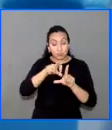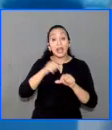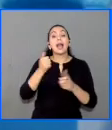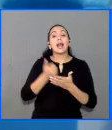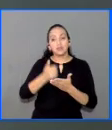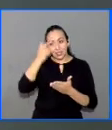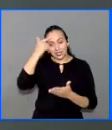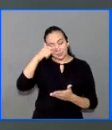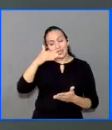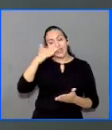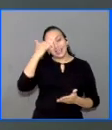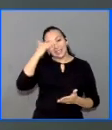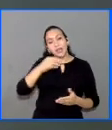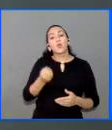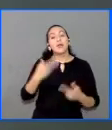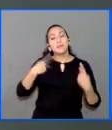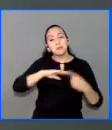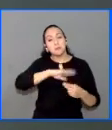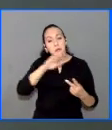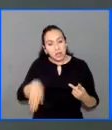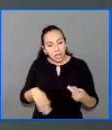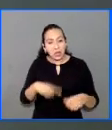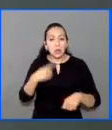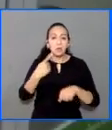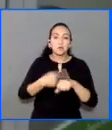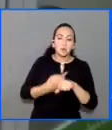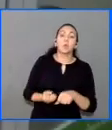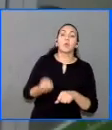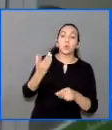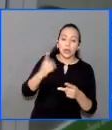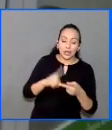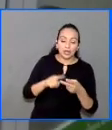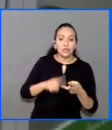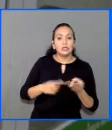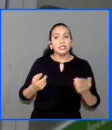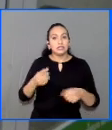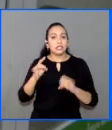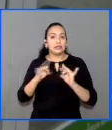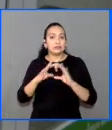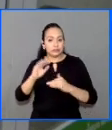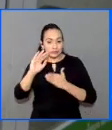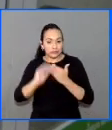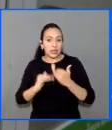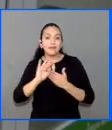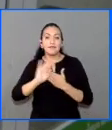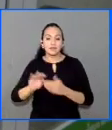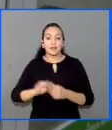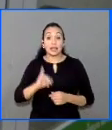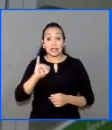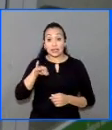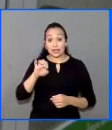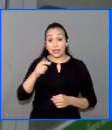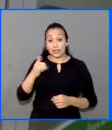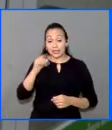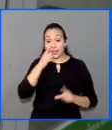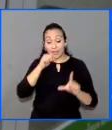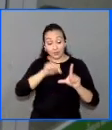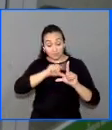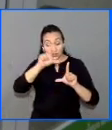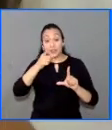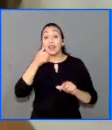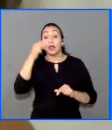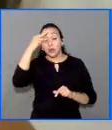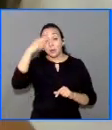de enfermedades y factores de riesgo. De acuerdo con el INEGI, México sumó casi 6.6 millones de casos